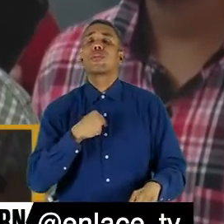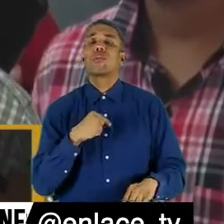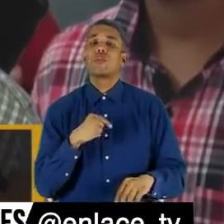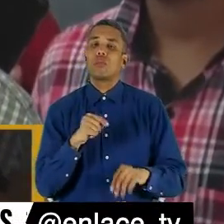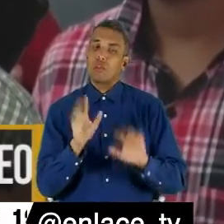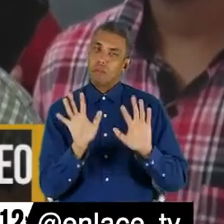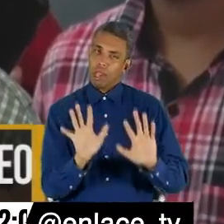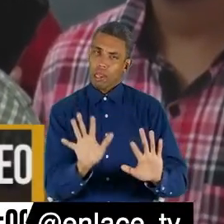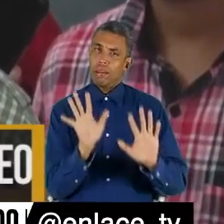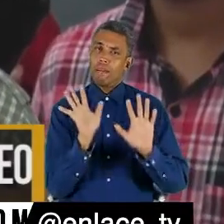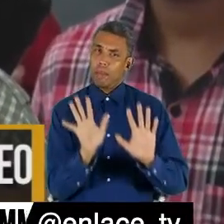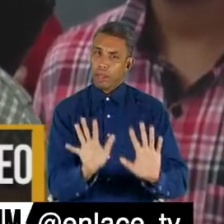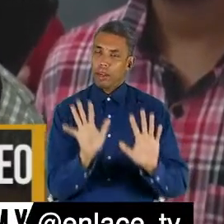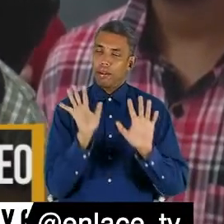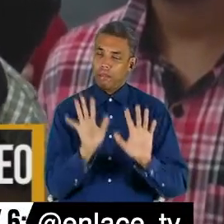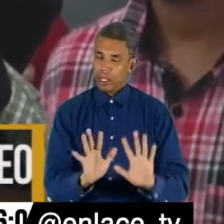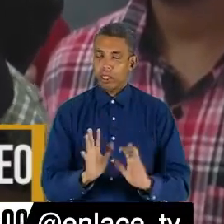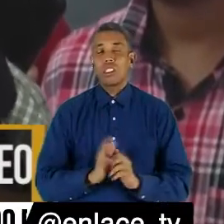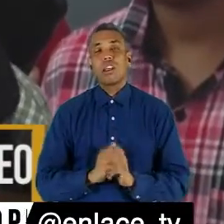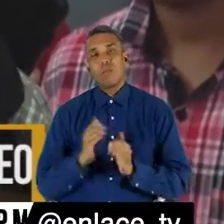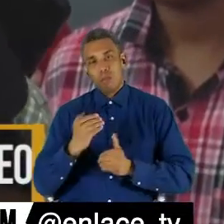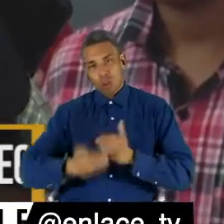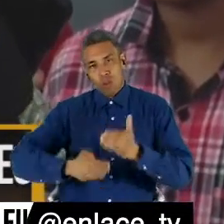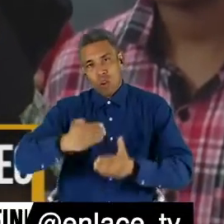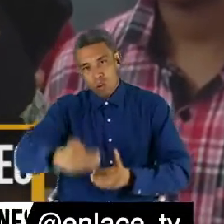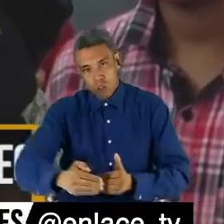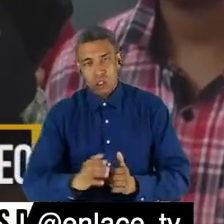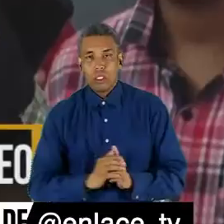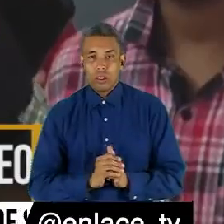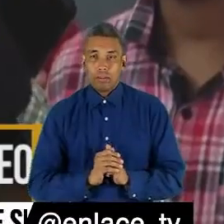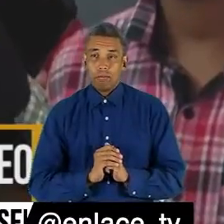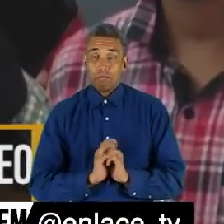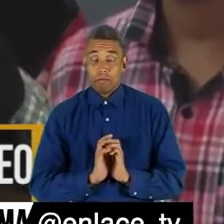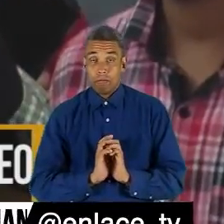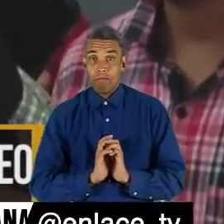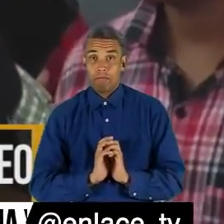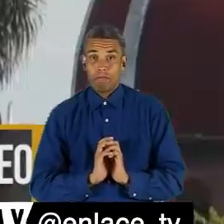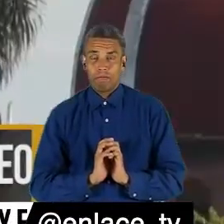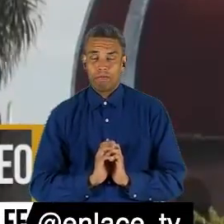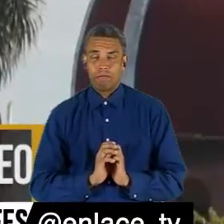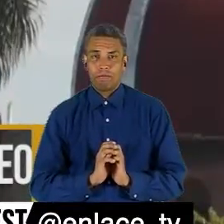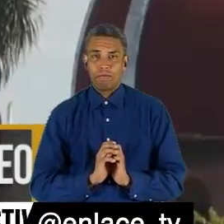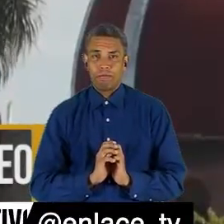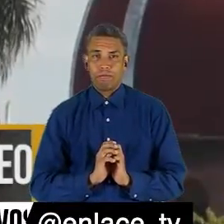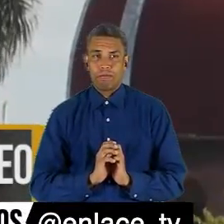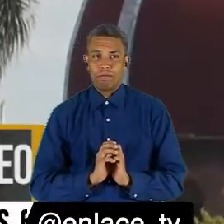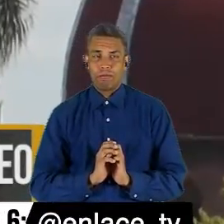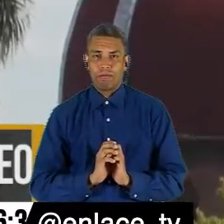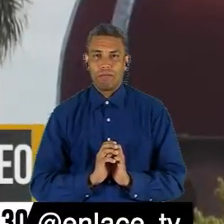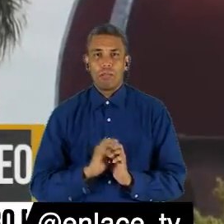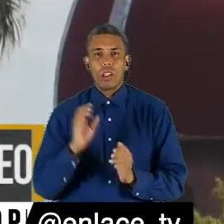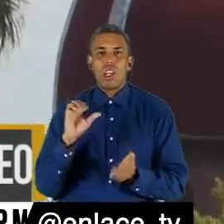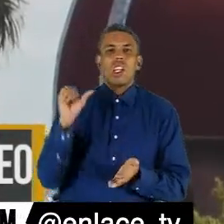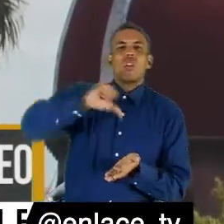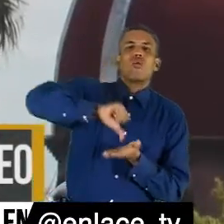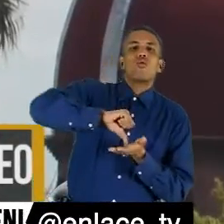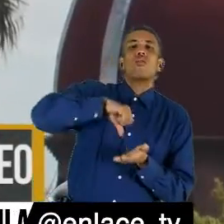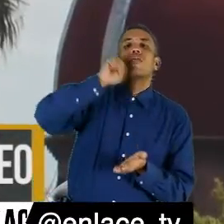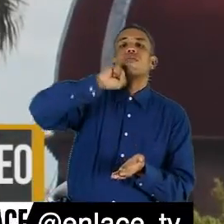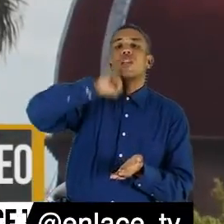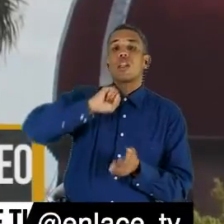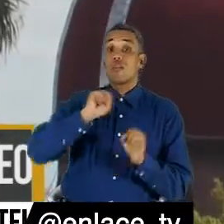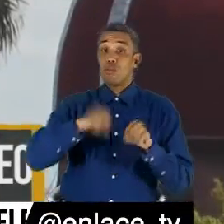inicio de esta invitación, hablamos de la diversificación de la economía. Los nacidos en Barranca Bermeja podrán acceder